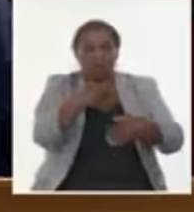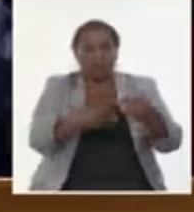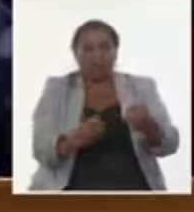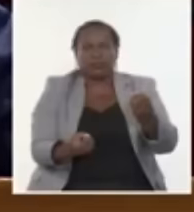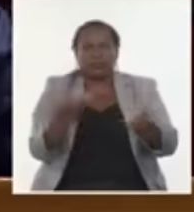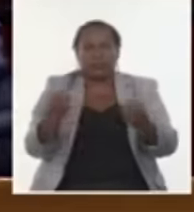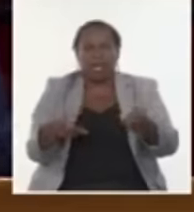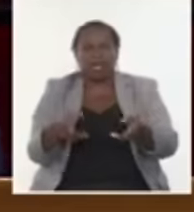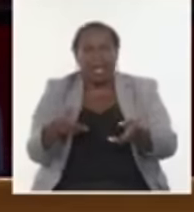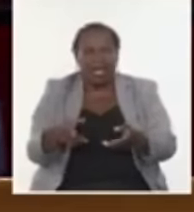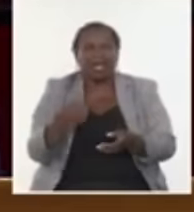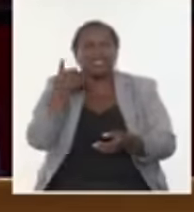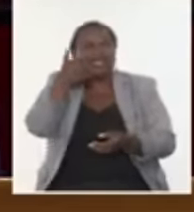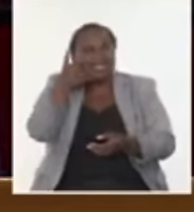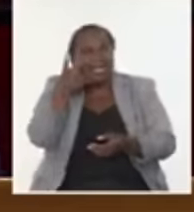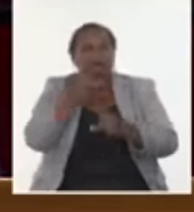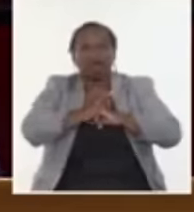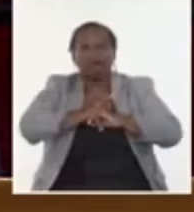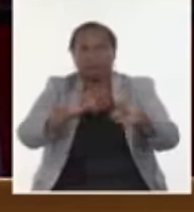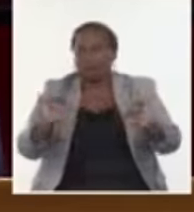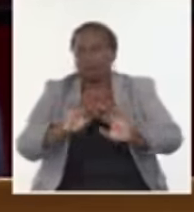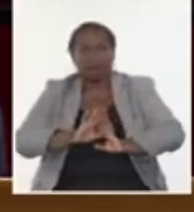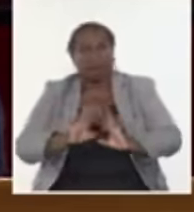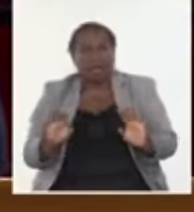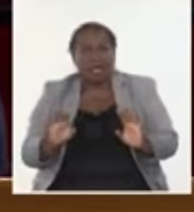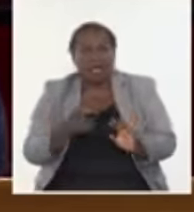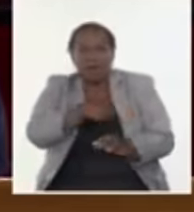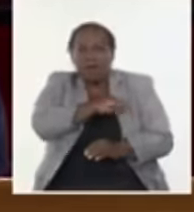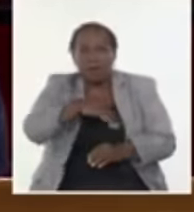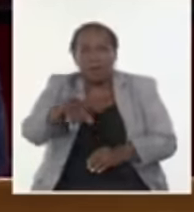Gracias a que el pueblo se está sumando a esto.